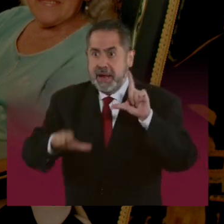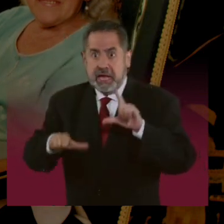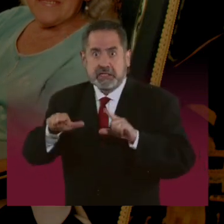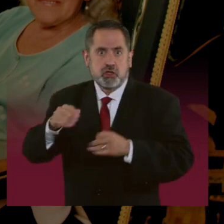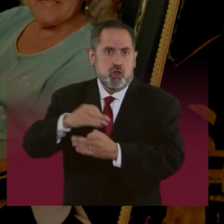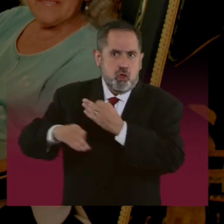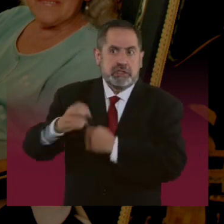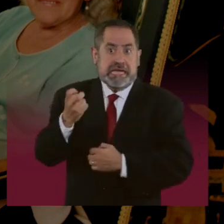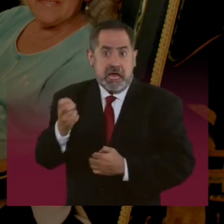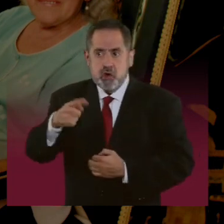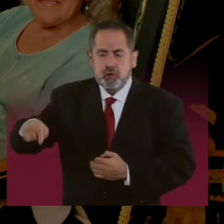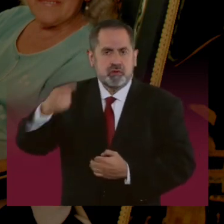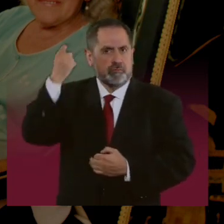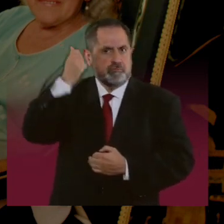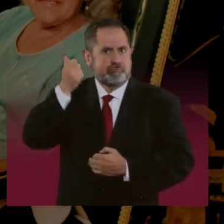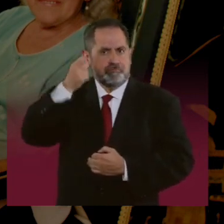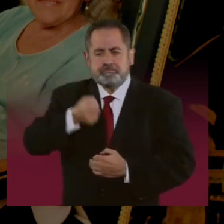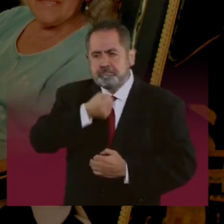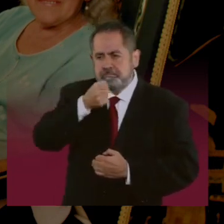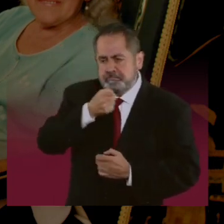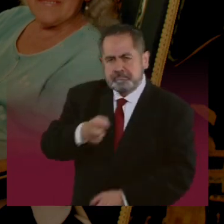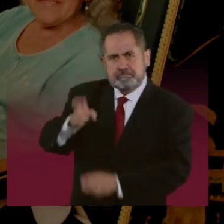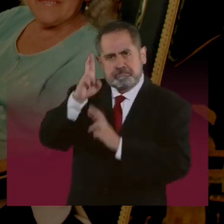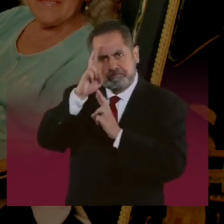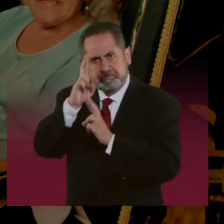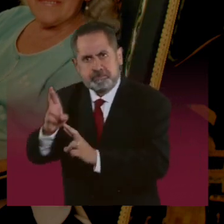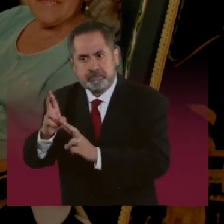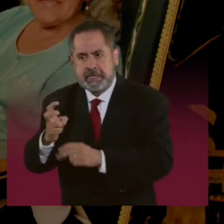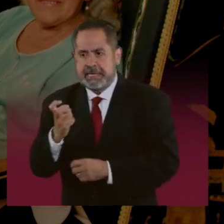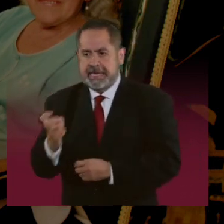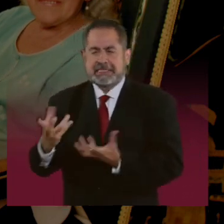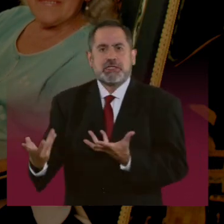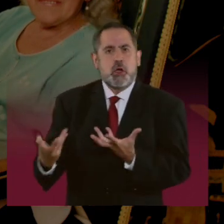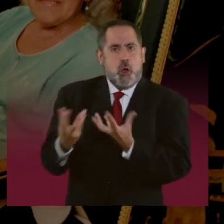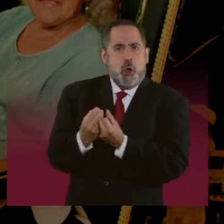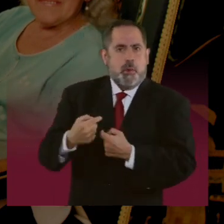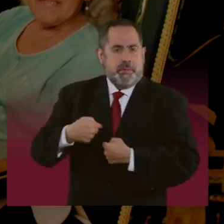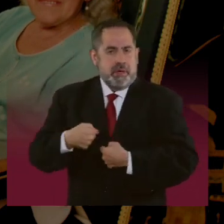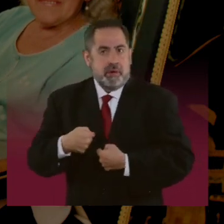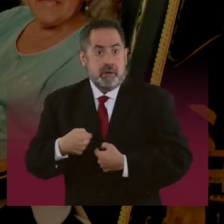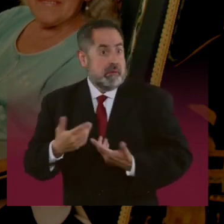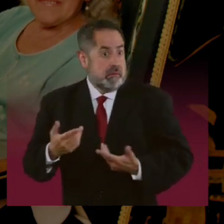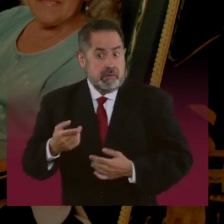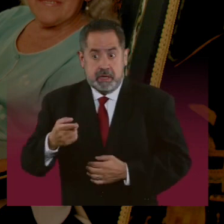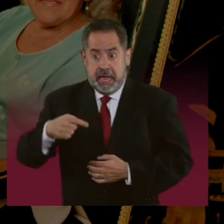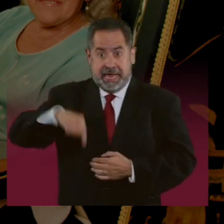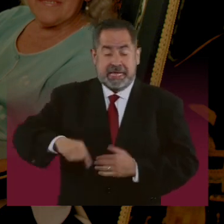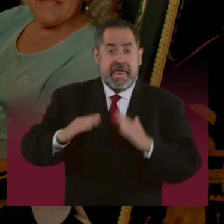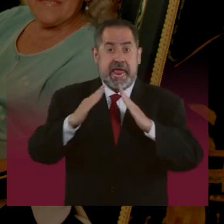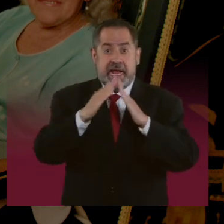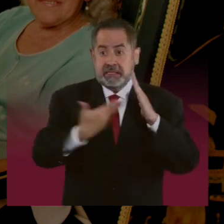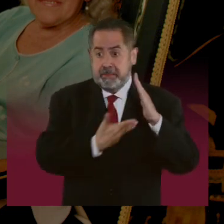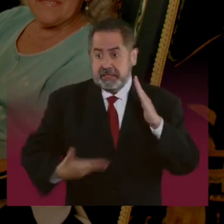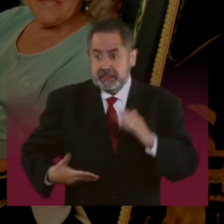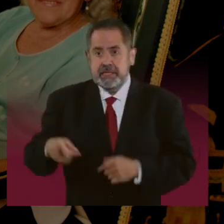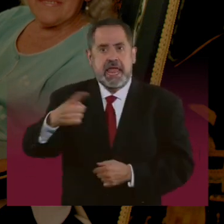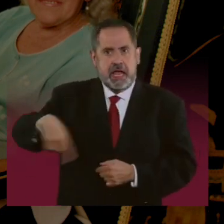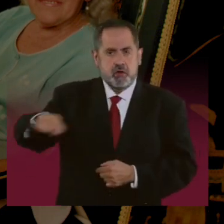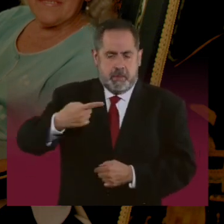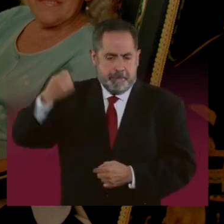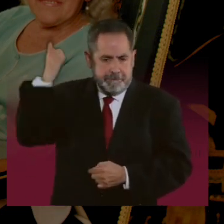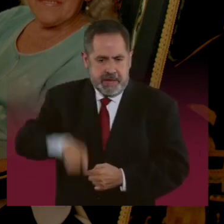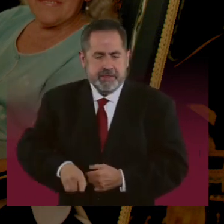país los ancianos respetables aquí están conmigo porque ellos mandan